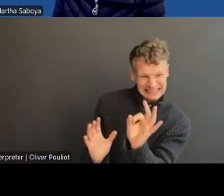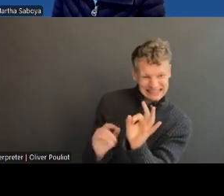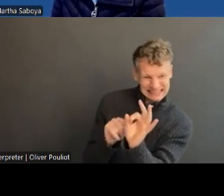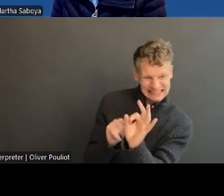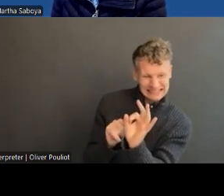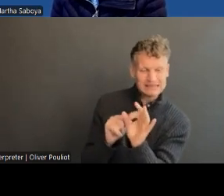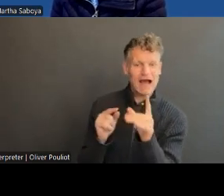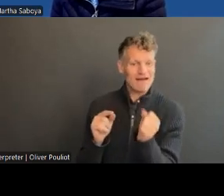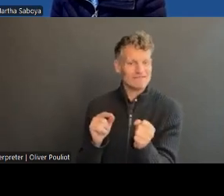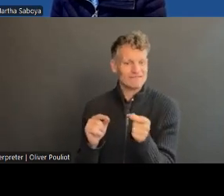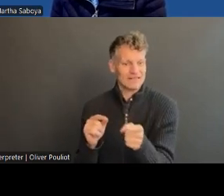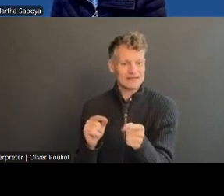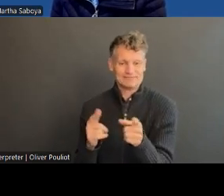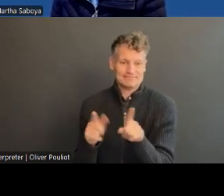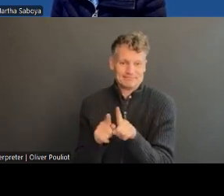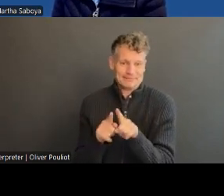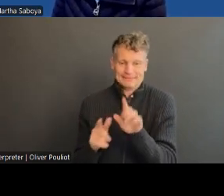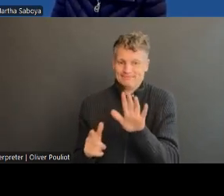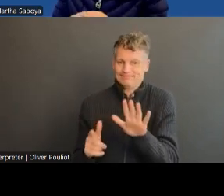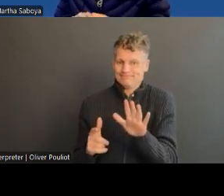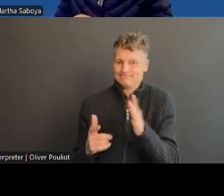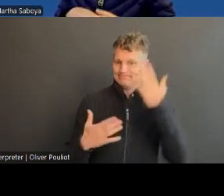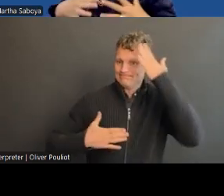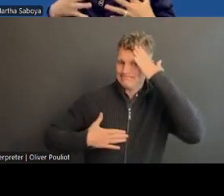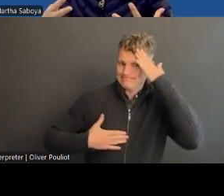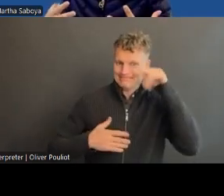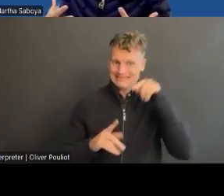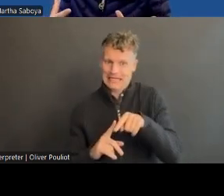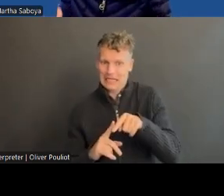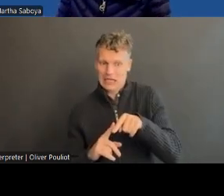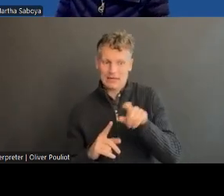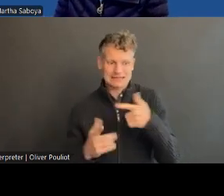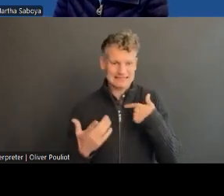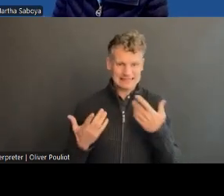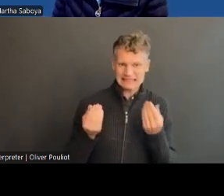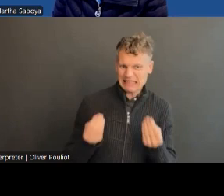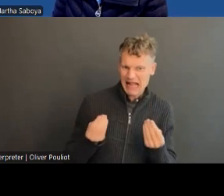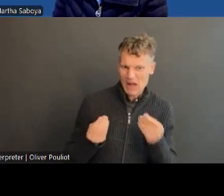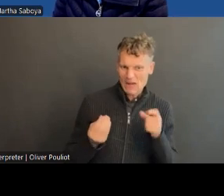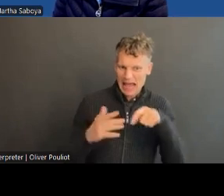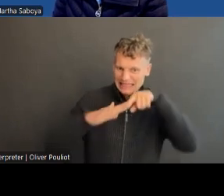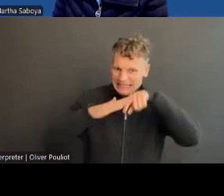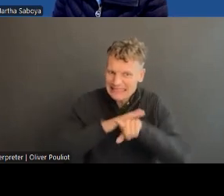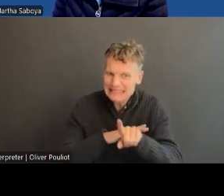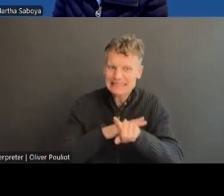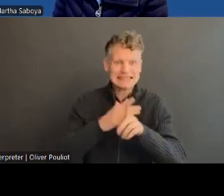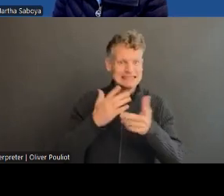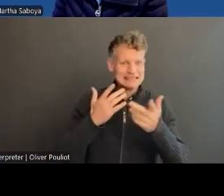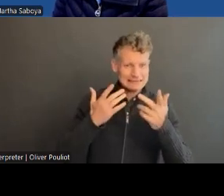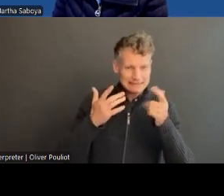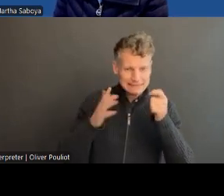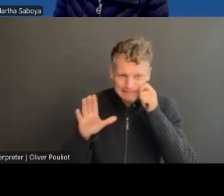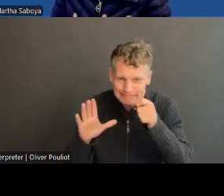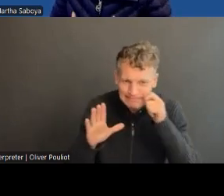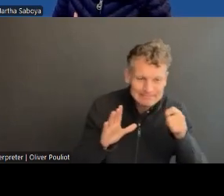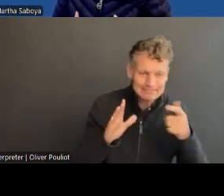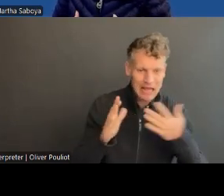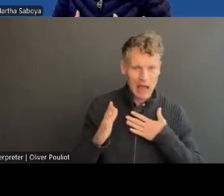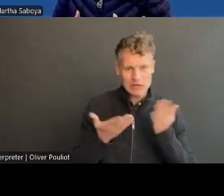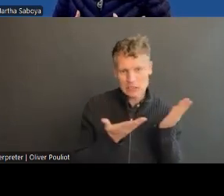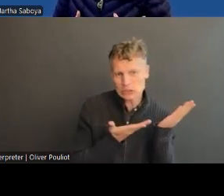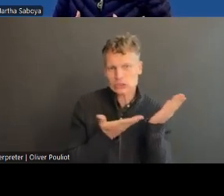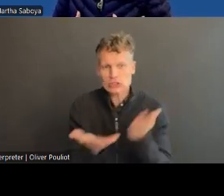entonces también dificultoso eliminar la oncocercosis. ¿Cómo podemos adaptar la respuesta de